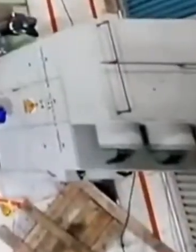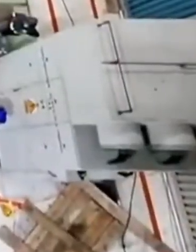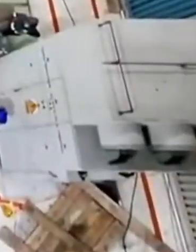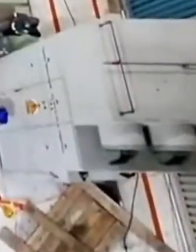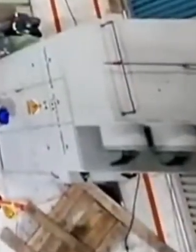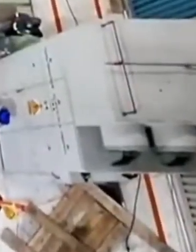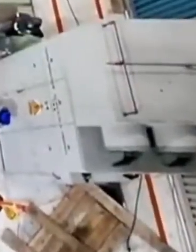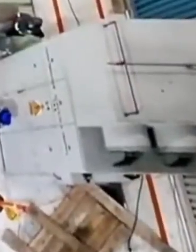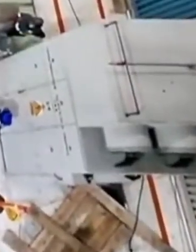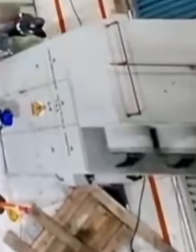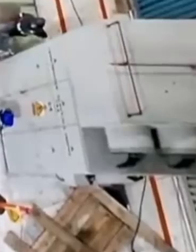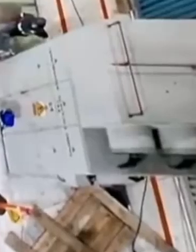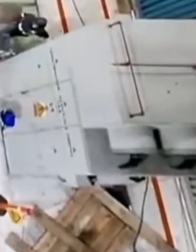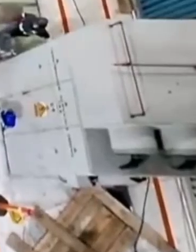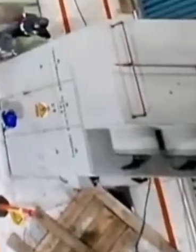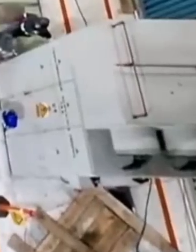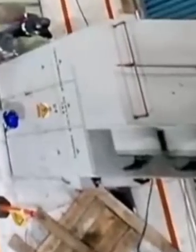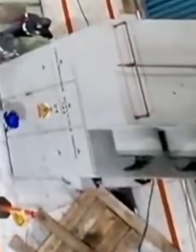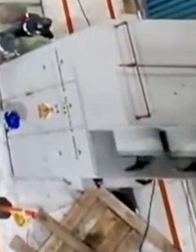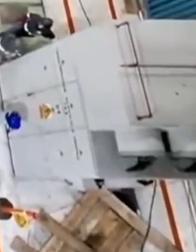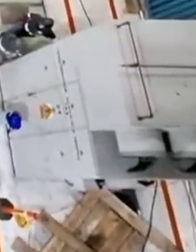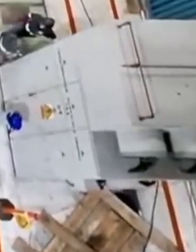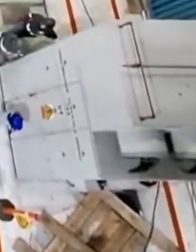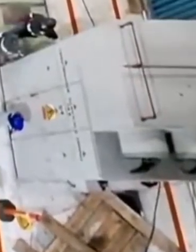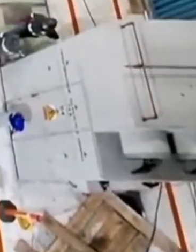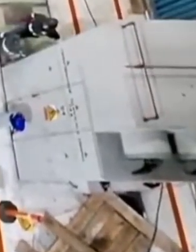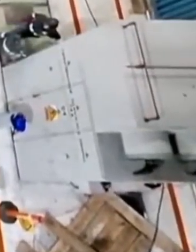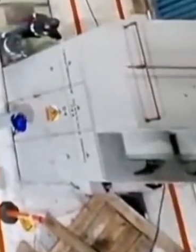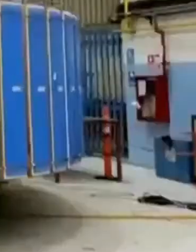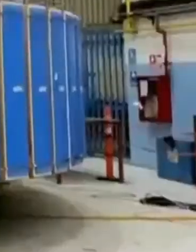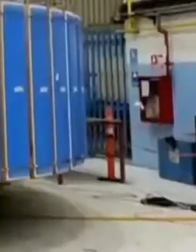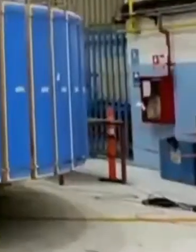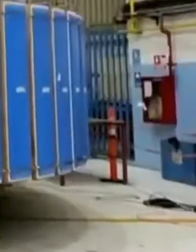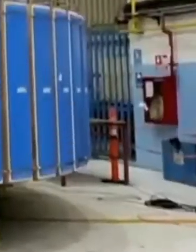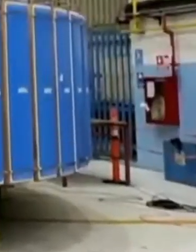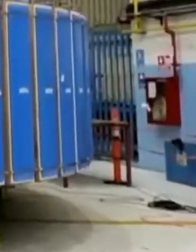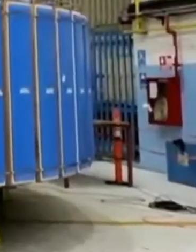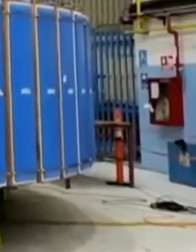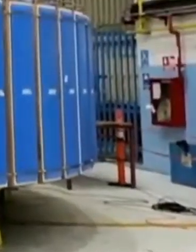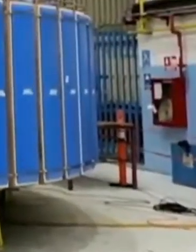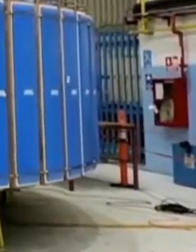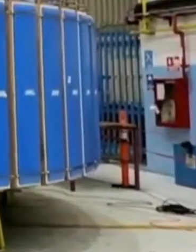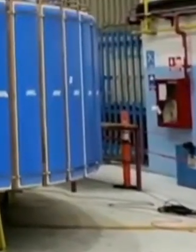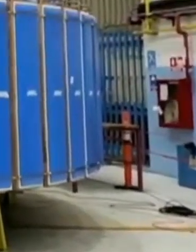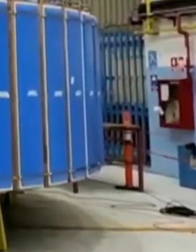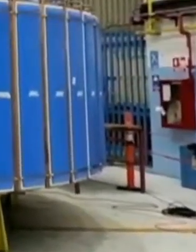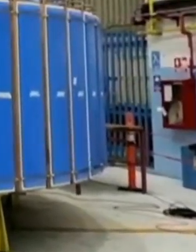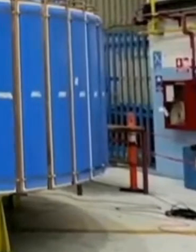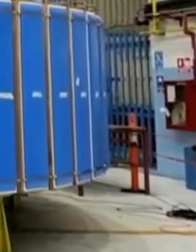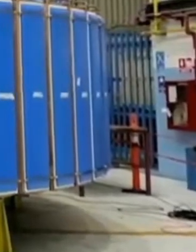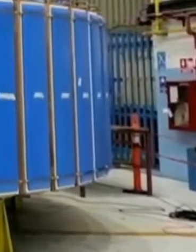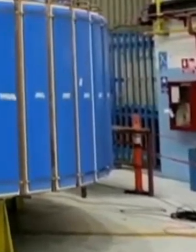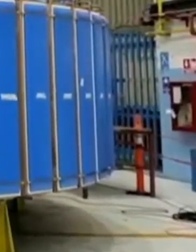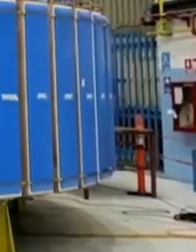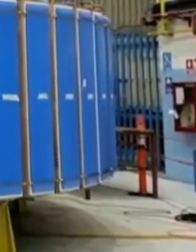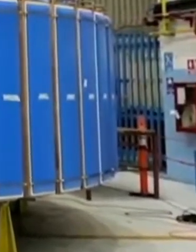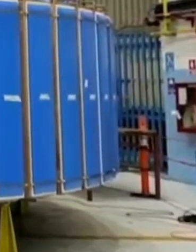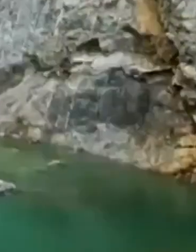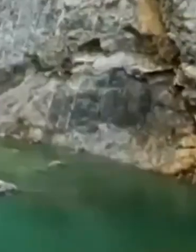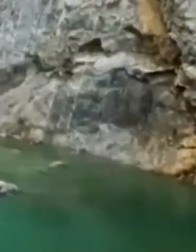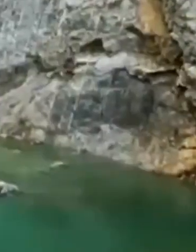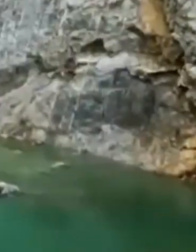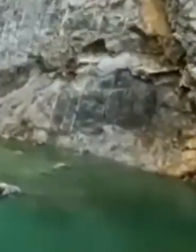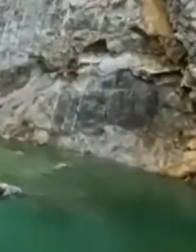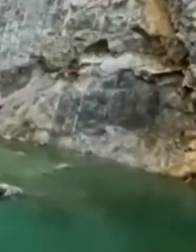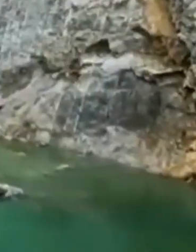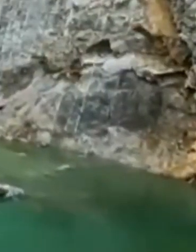Angostura, avance físico 58%. Peñitas, avance físico 91%.